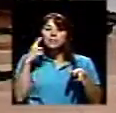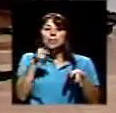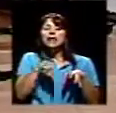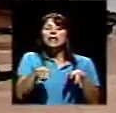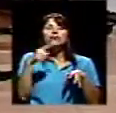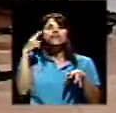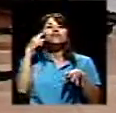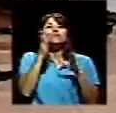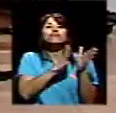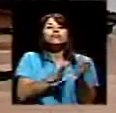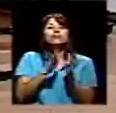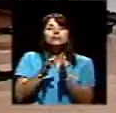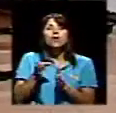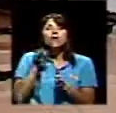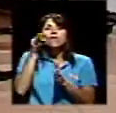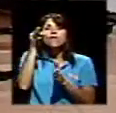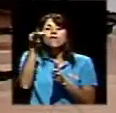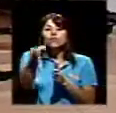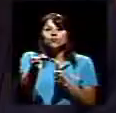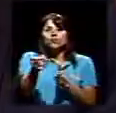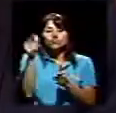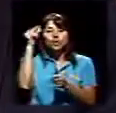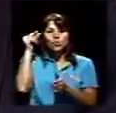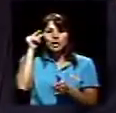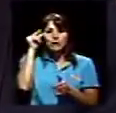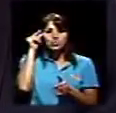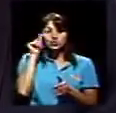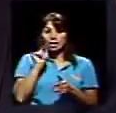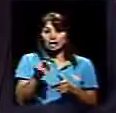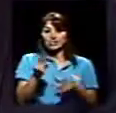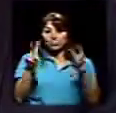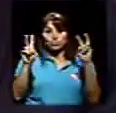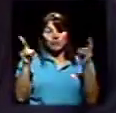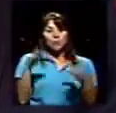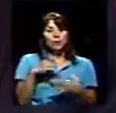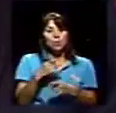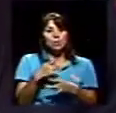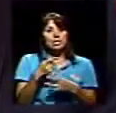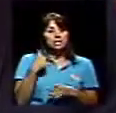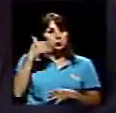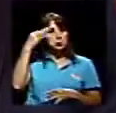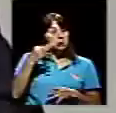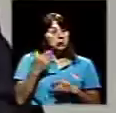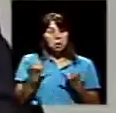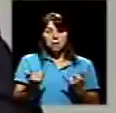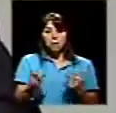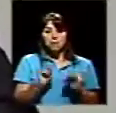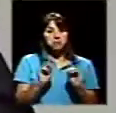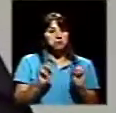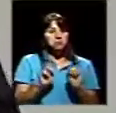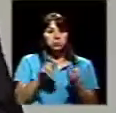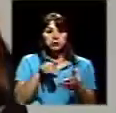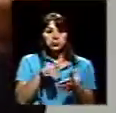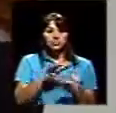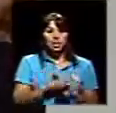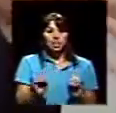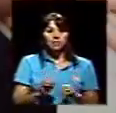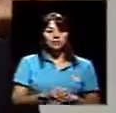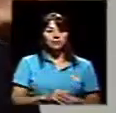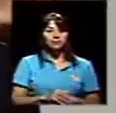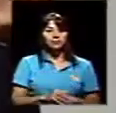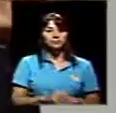los futuros gobiernos. Es un tema muy interesante y que me parece que hasta el momento no se ha estudiado.